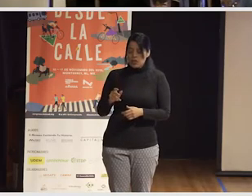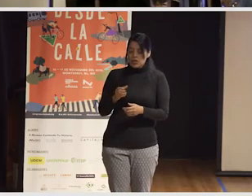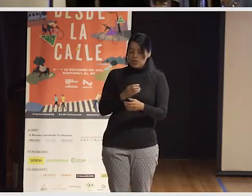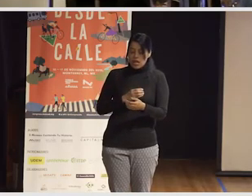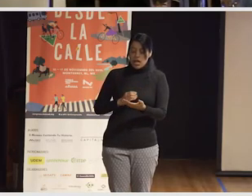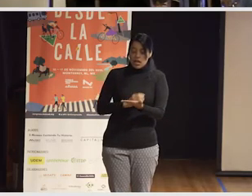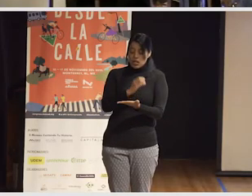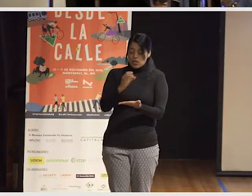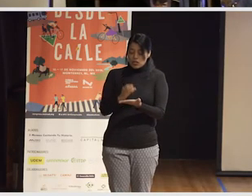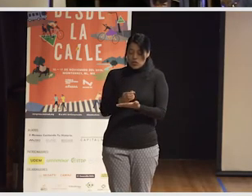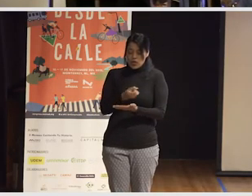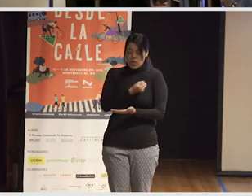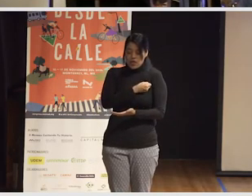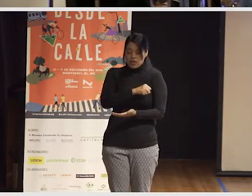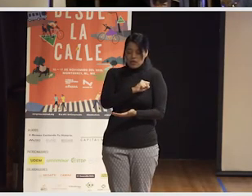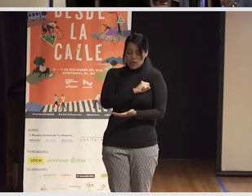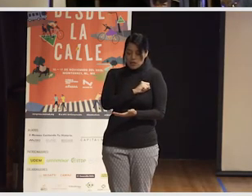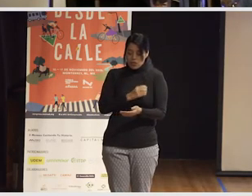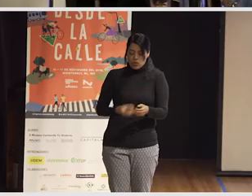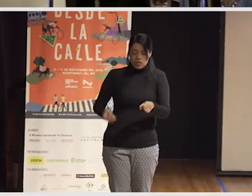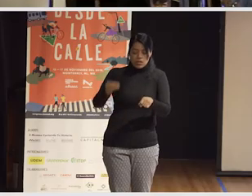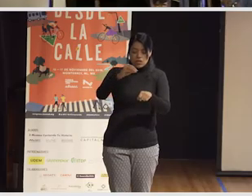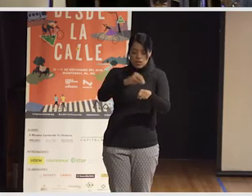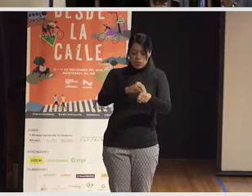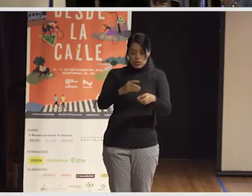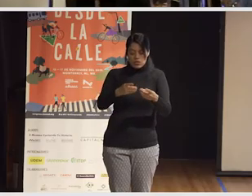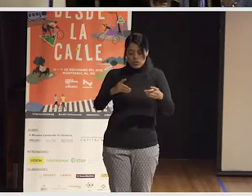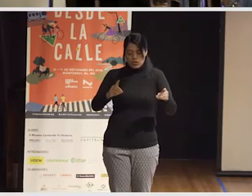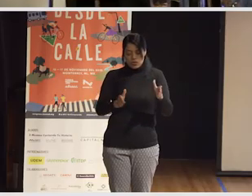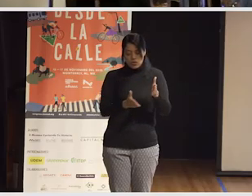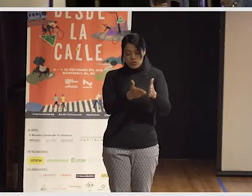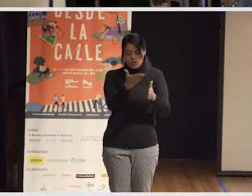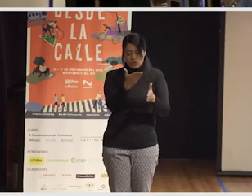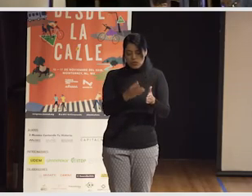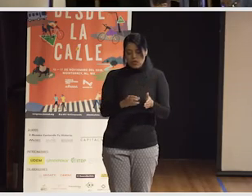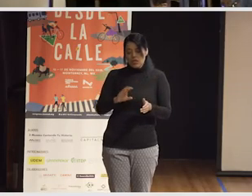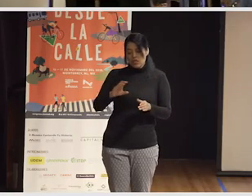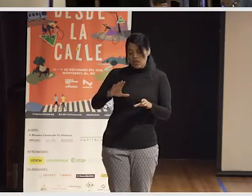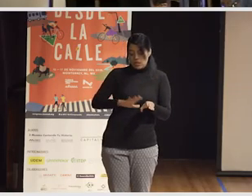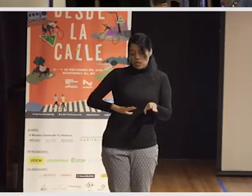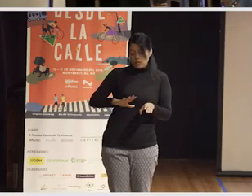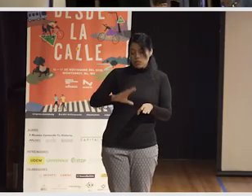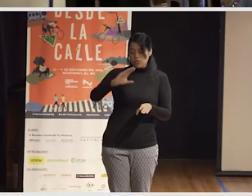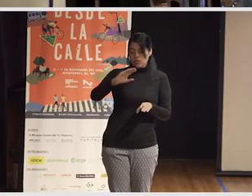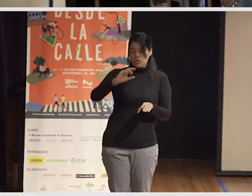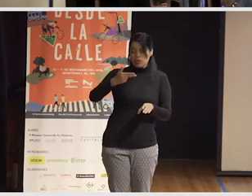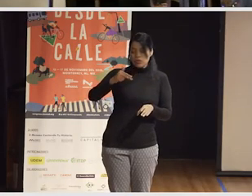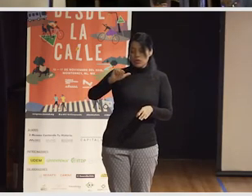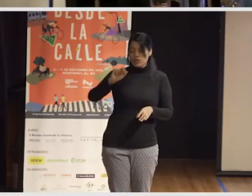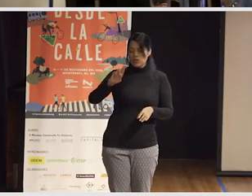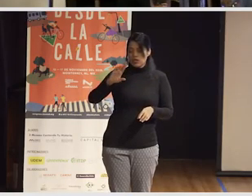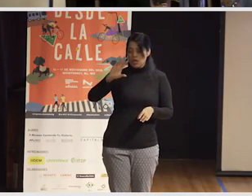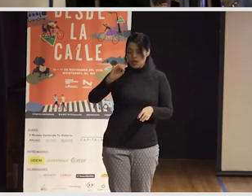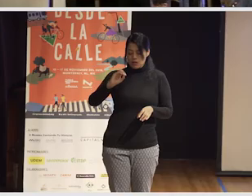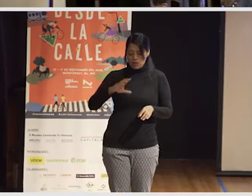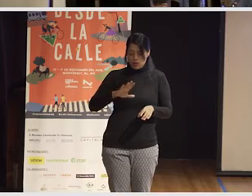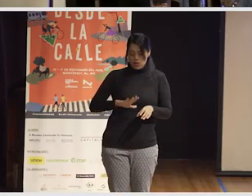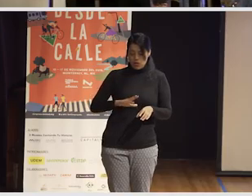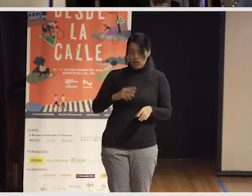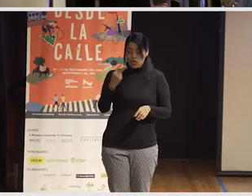está empotrada en un desarrollo inmobiliario ahí en el municipio de charo y entonces 2012